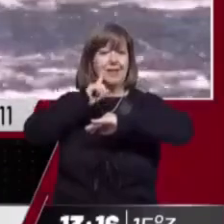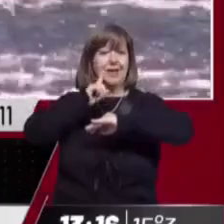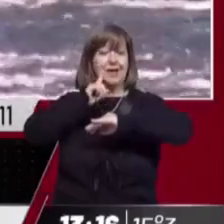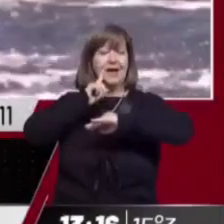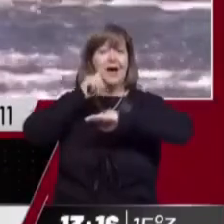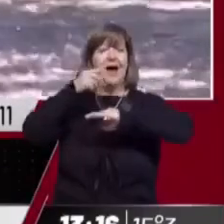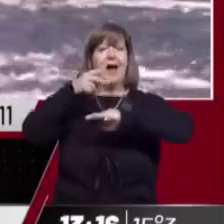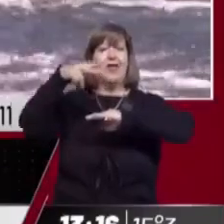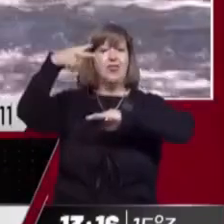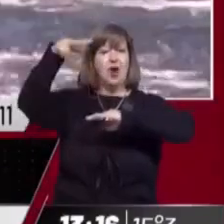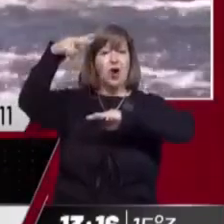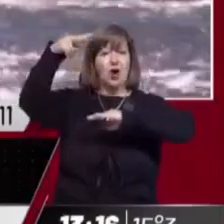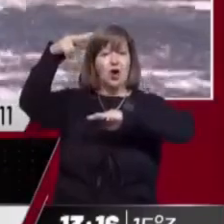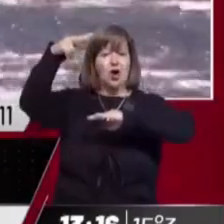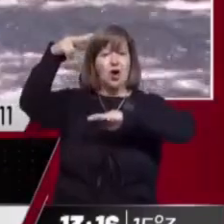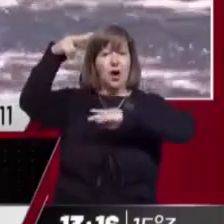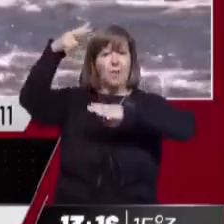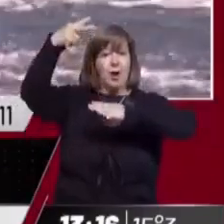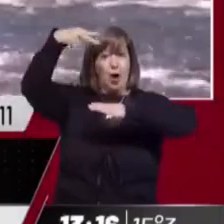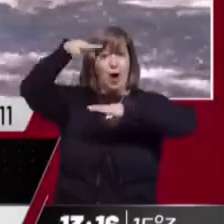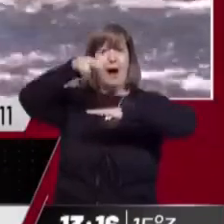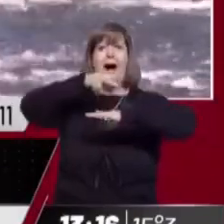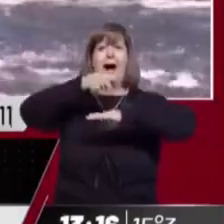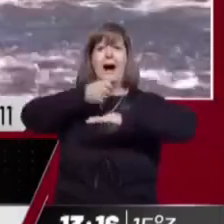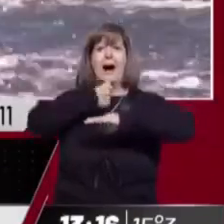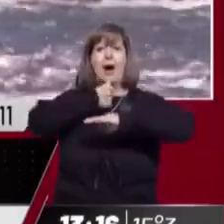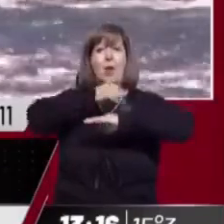agua para intentar localizar algún elemento que pueda dar con el paradero de la mujer